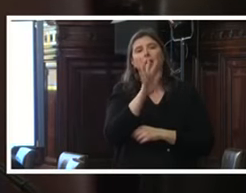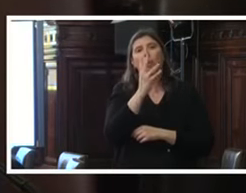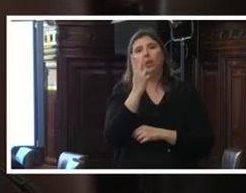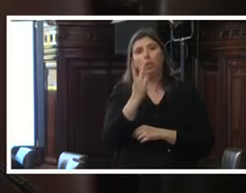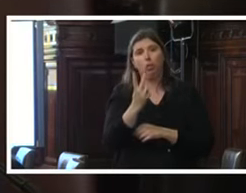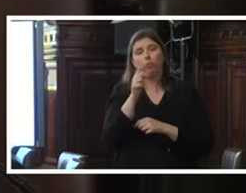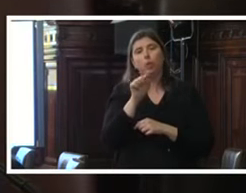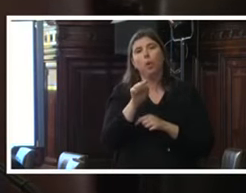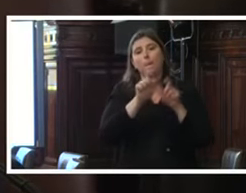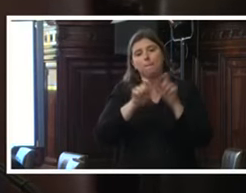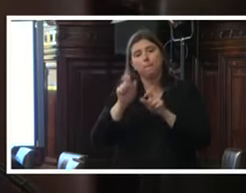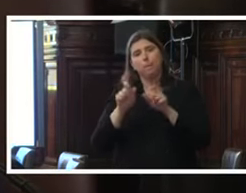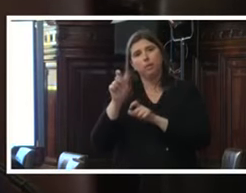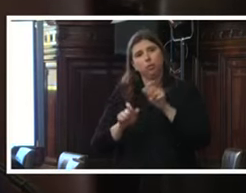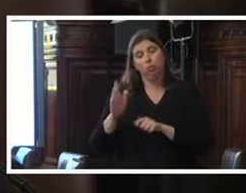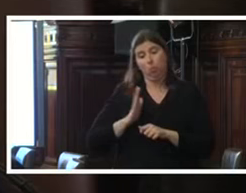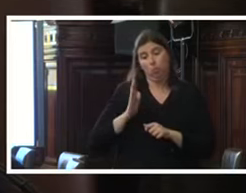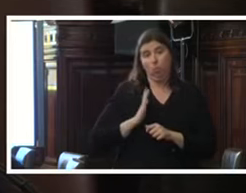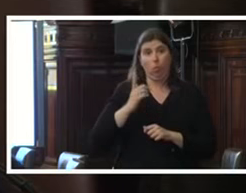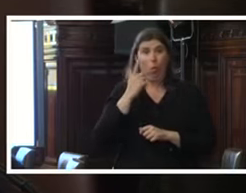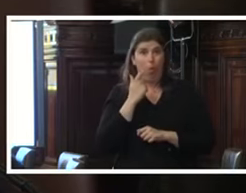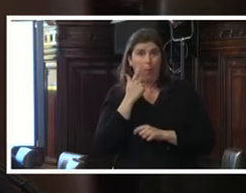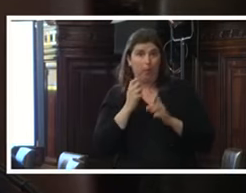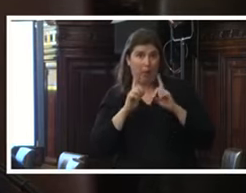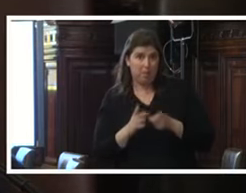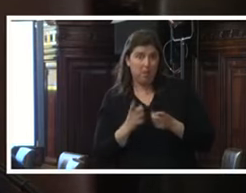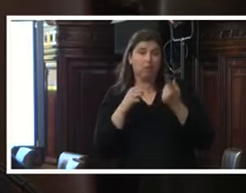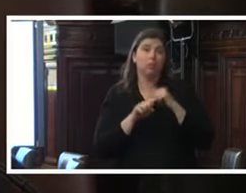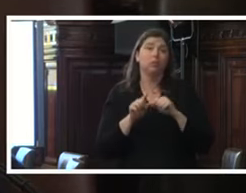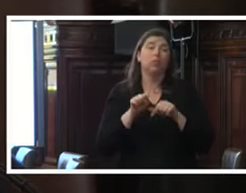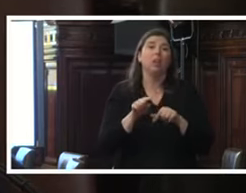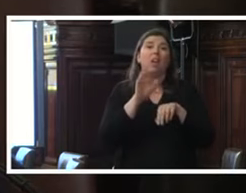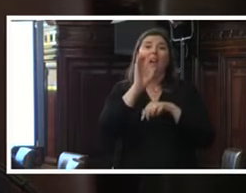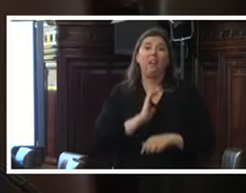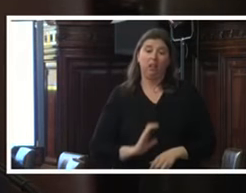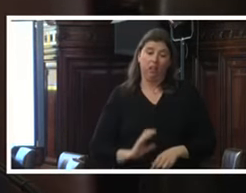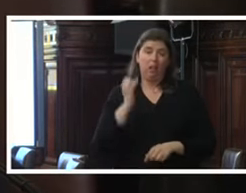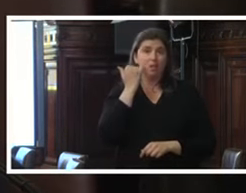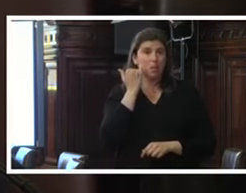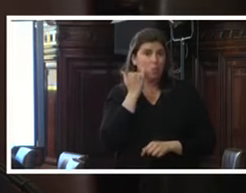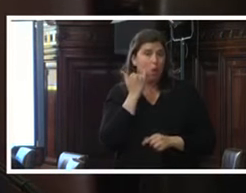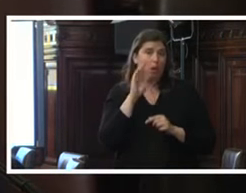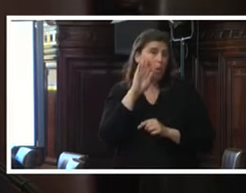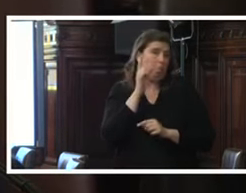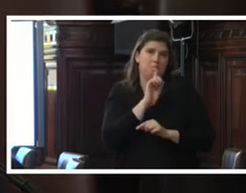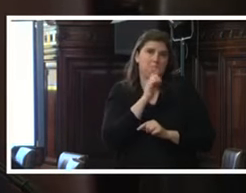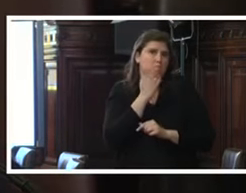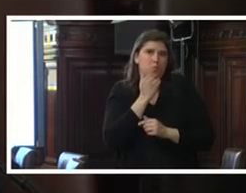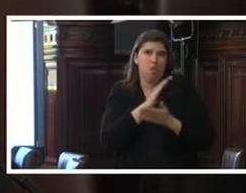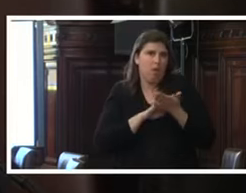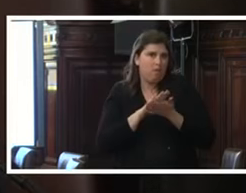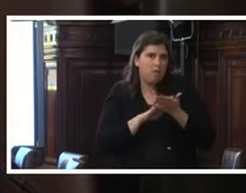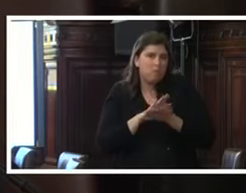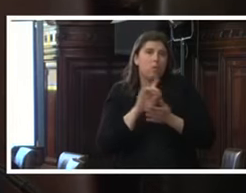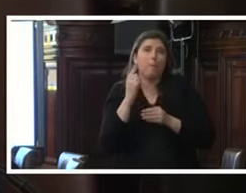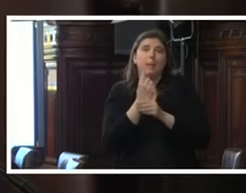91 personas entre hombres y mujeres cuyas orientaciones identidades y características sexuales desconocemos planteando así la primera